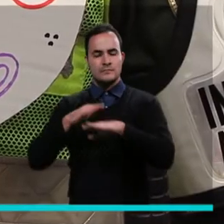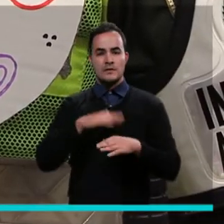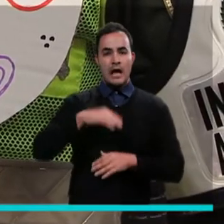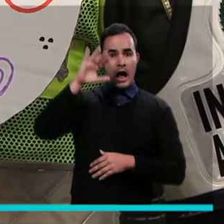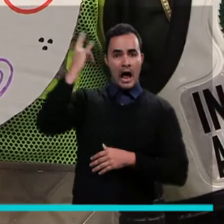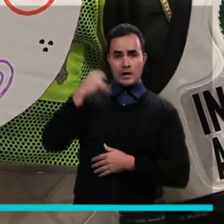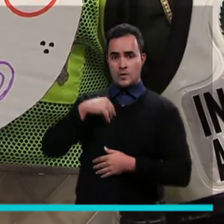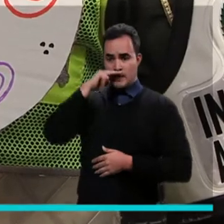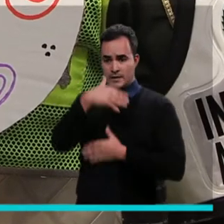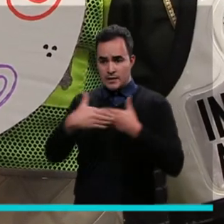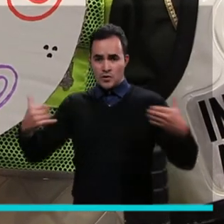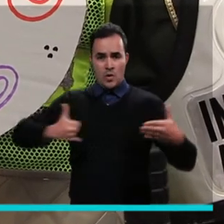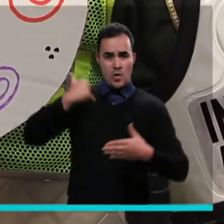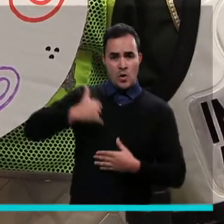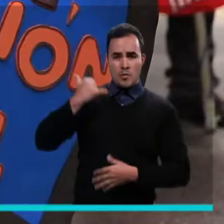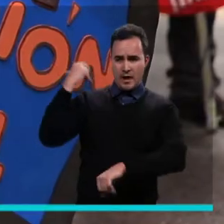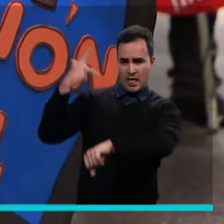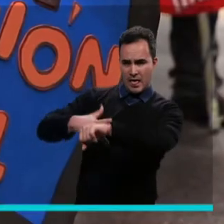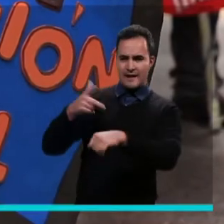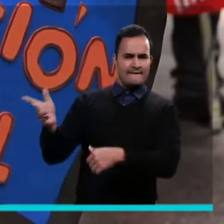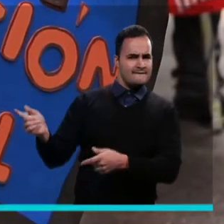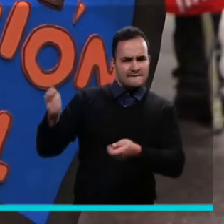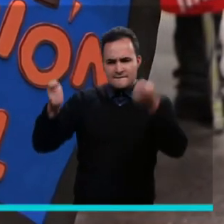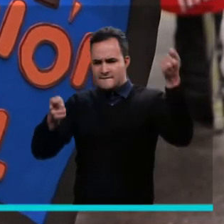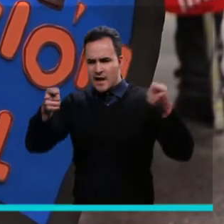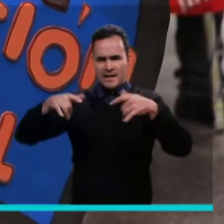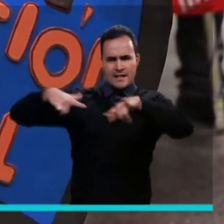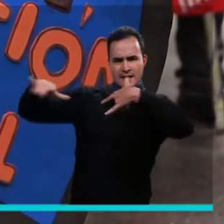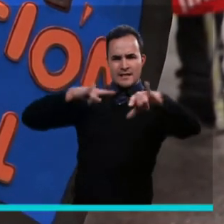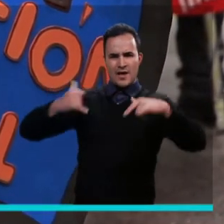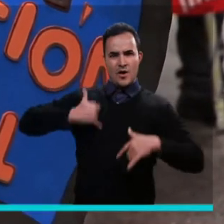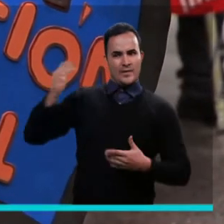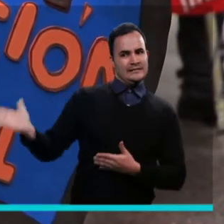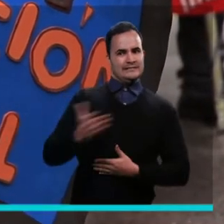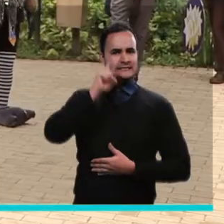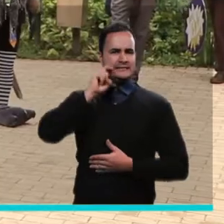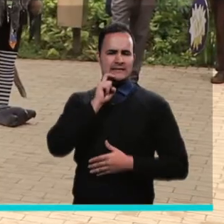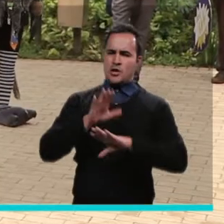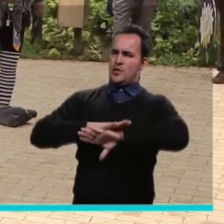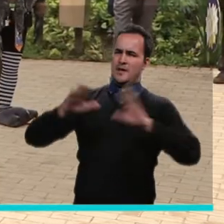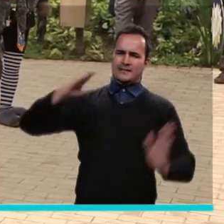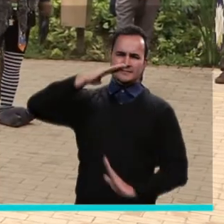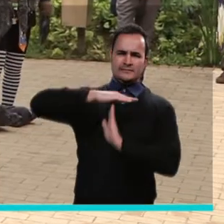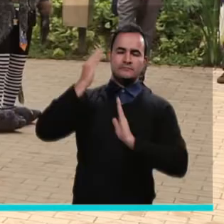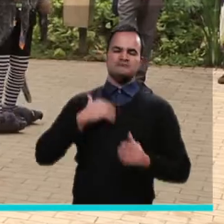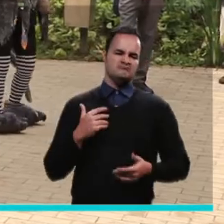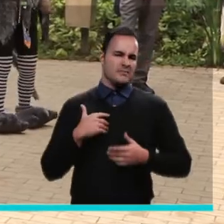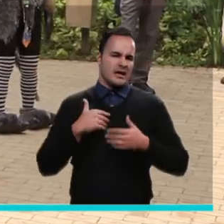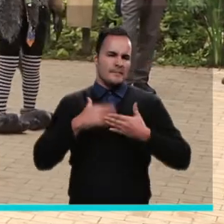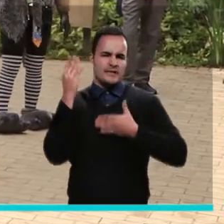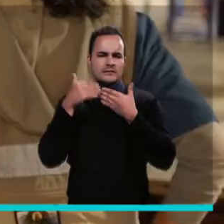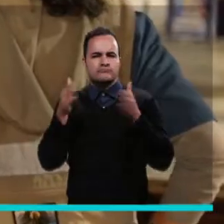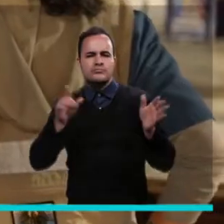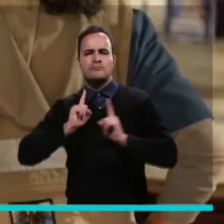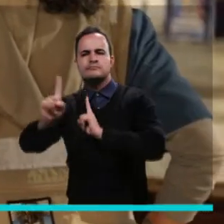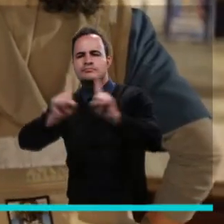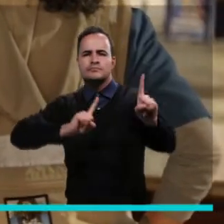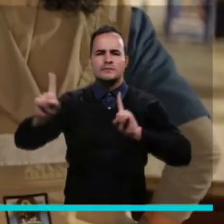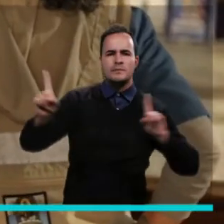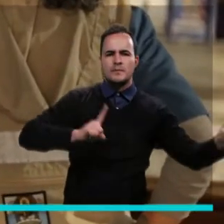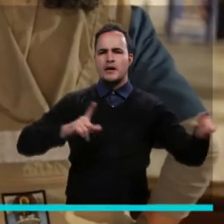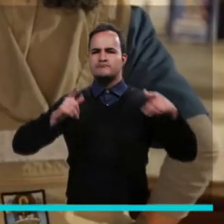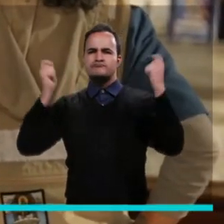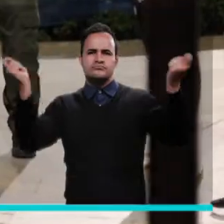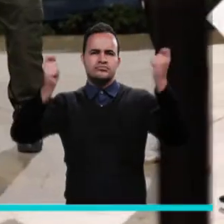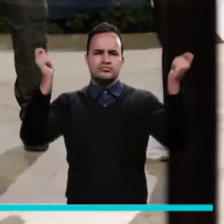de la explotación sexual comercial de niños, niñas y adolescentes. Se realizarán movilizaciones y actividades pedagógicas